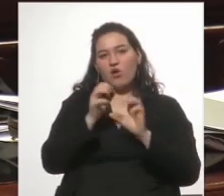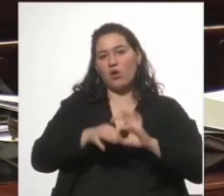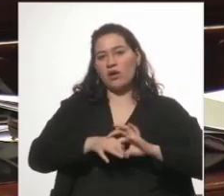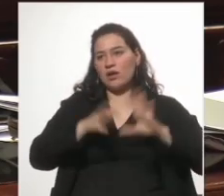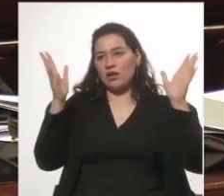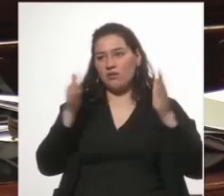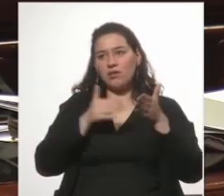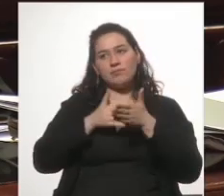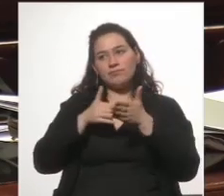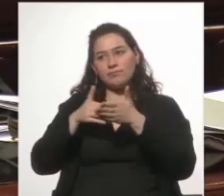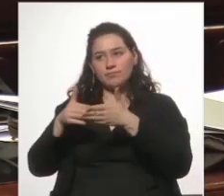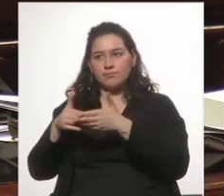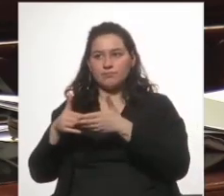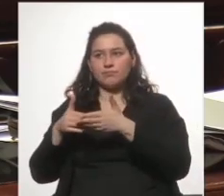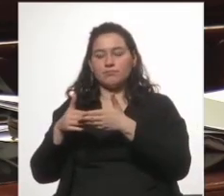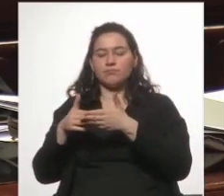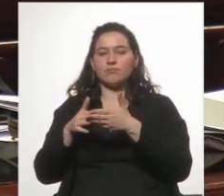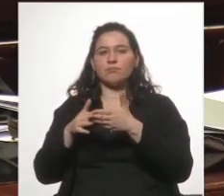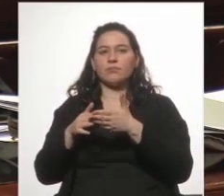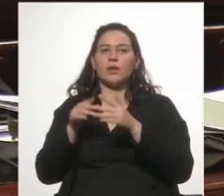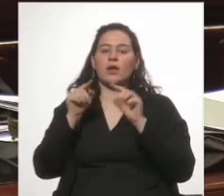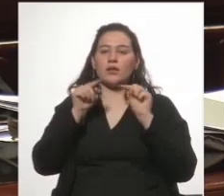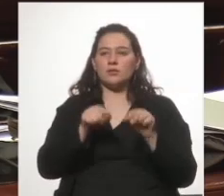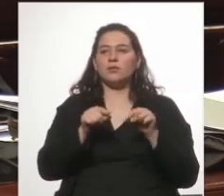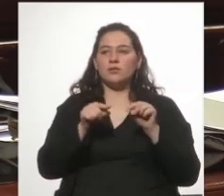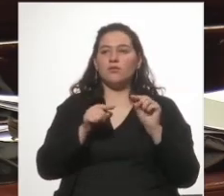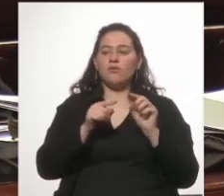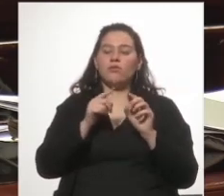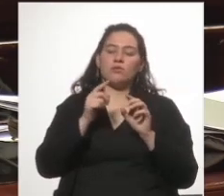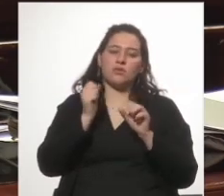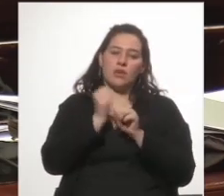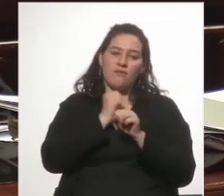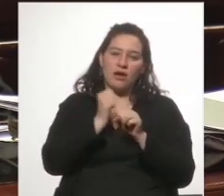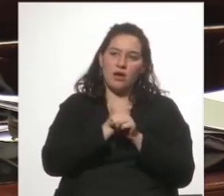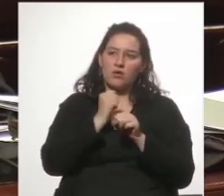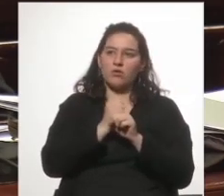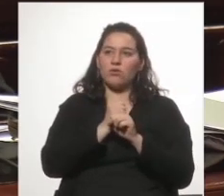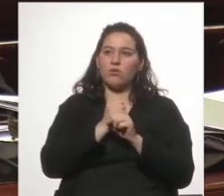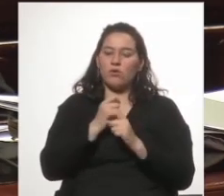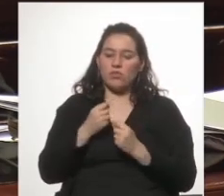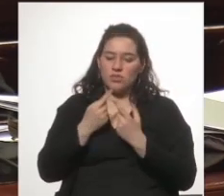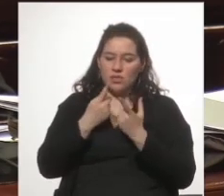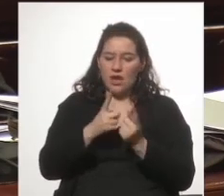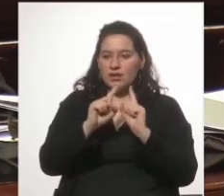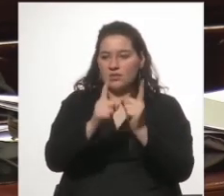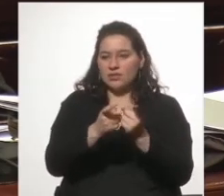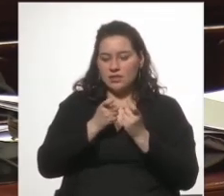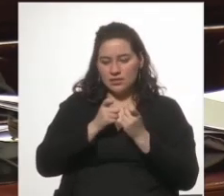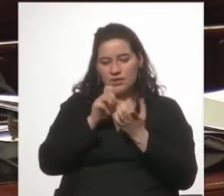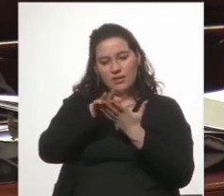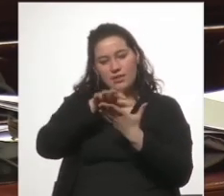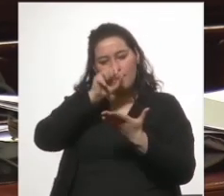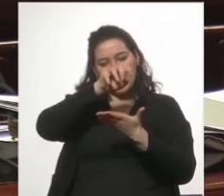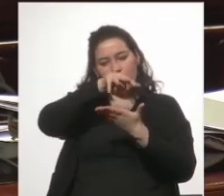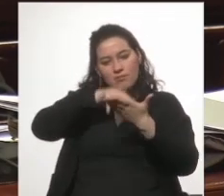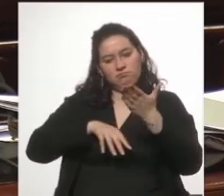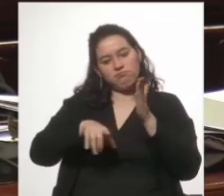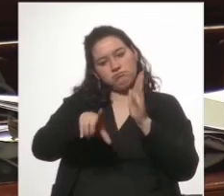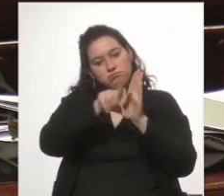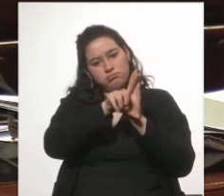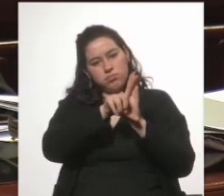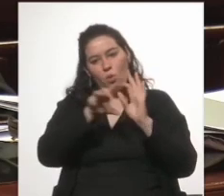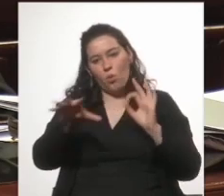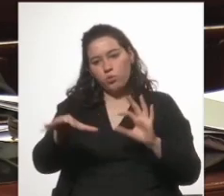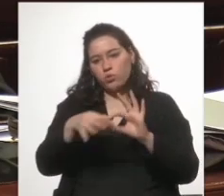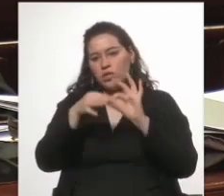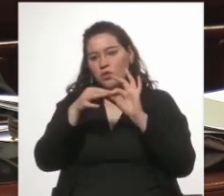obstrucciones o entorpecimiento. Siendo así, la función hermenéutica impone la necesidad de interpretar el texto legal en armonía con